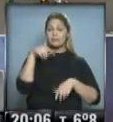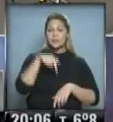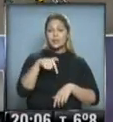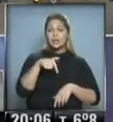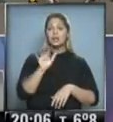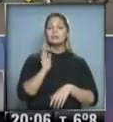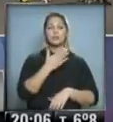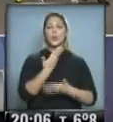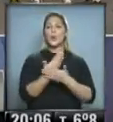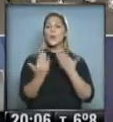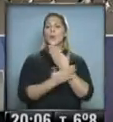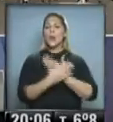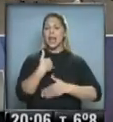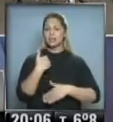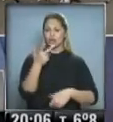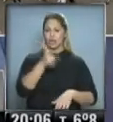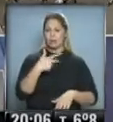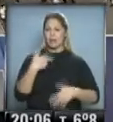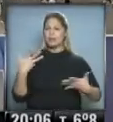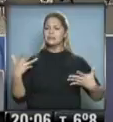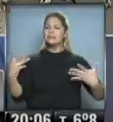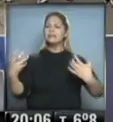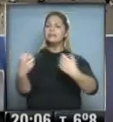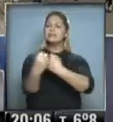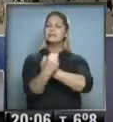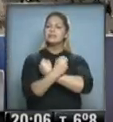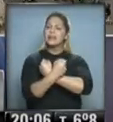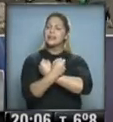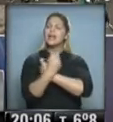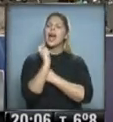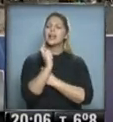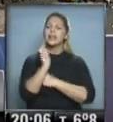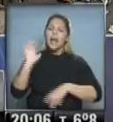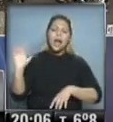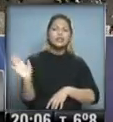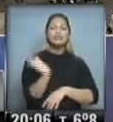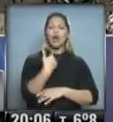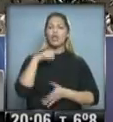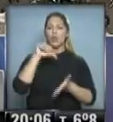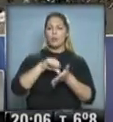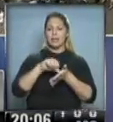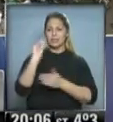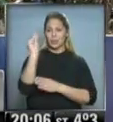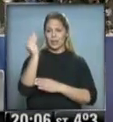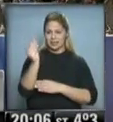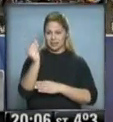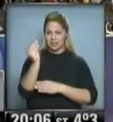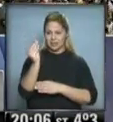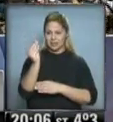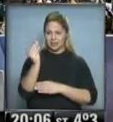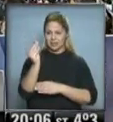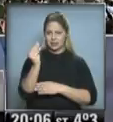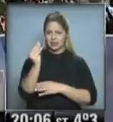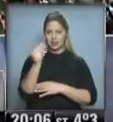brazos del Papa se alargan para abrazar a entera nación brasileira, en su